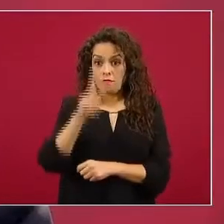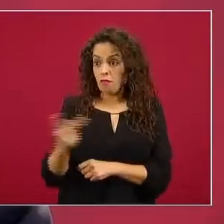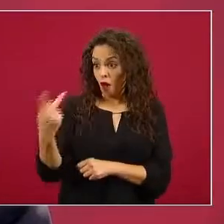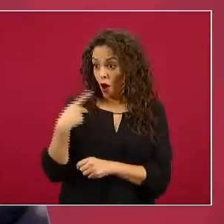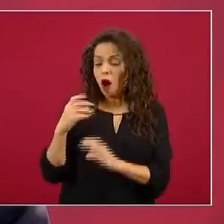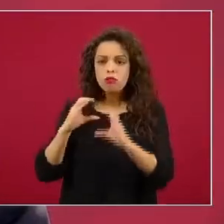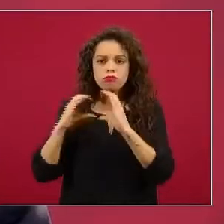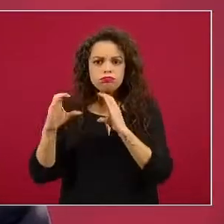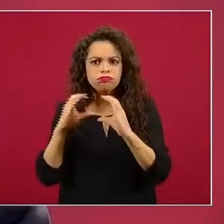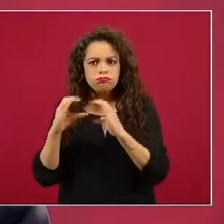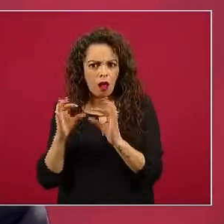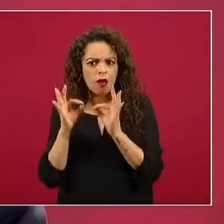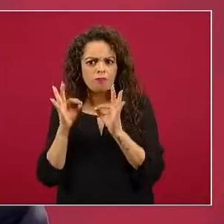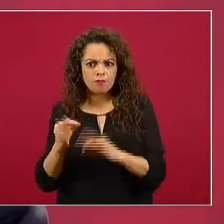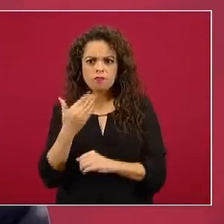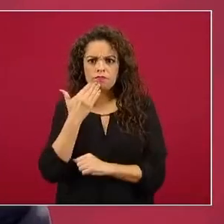de